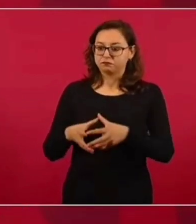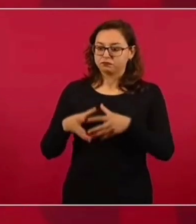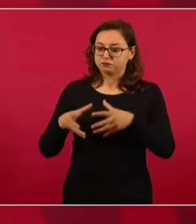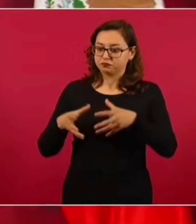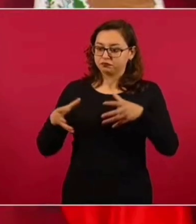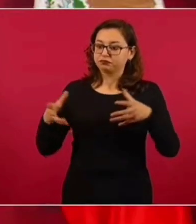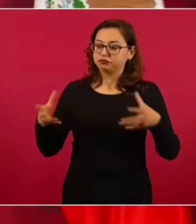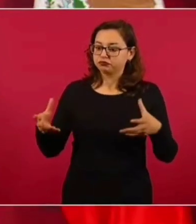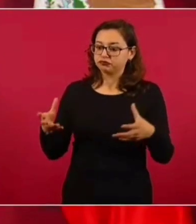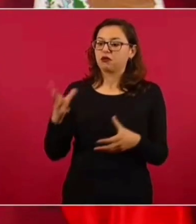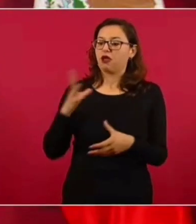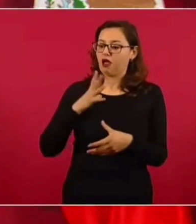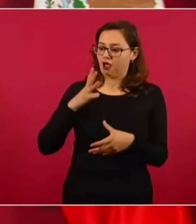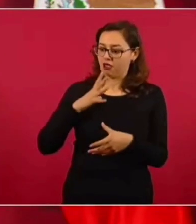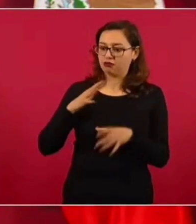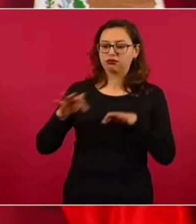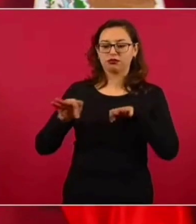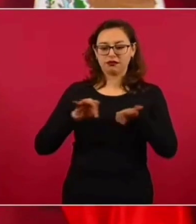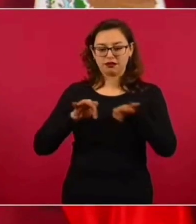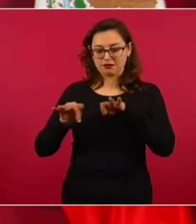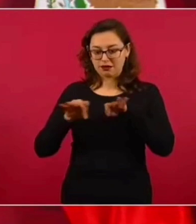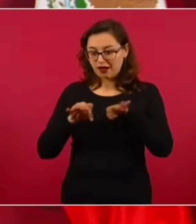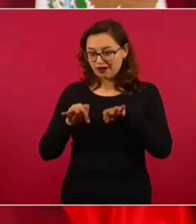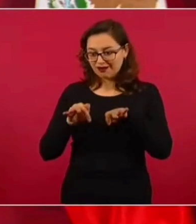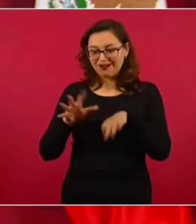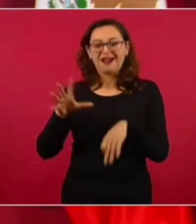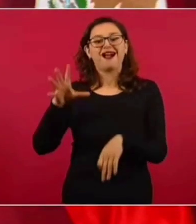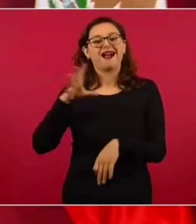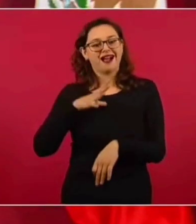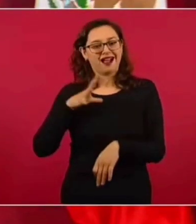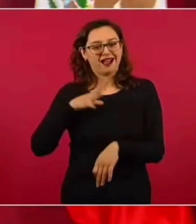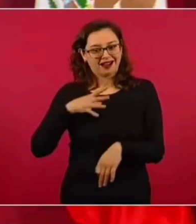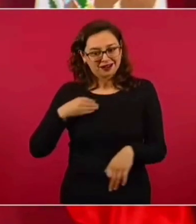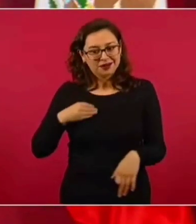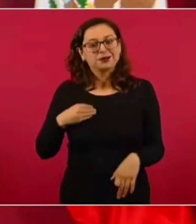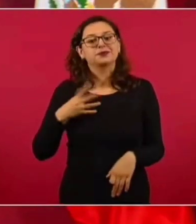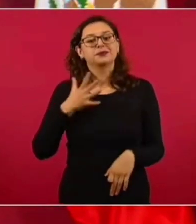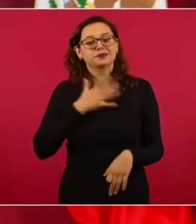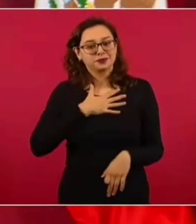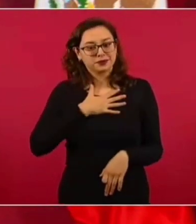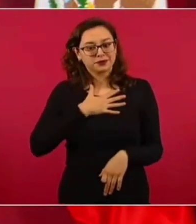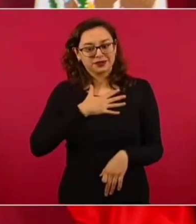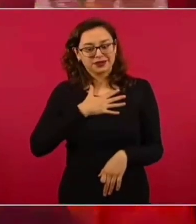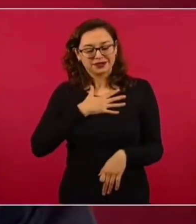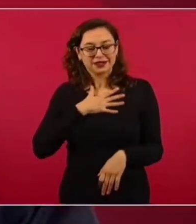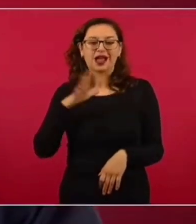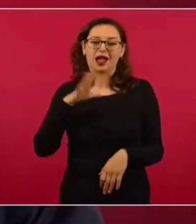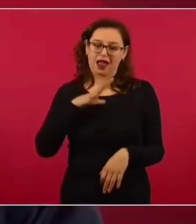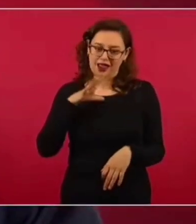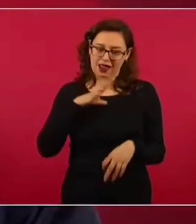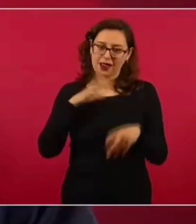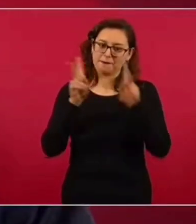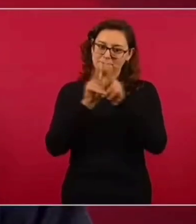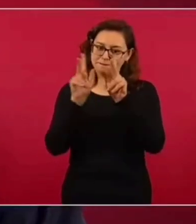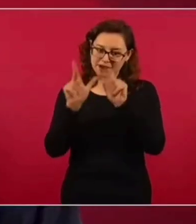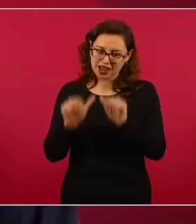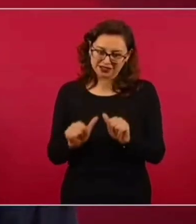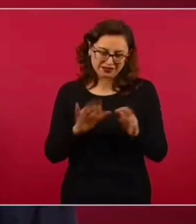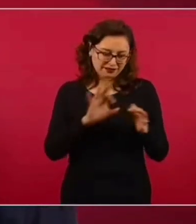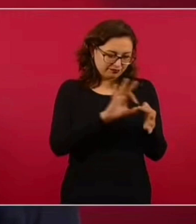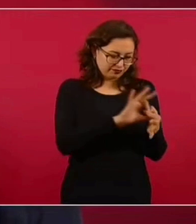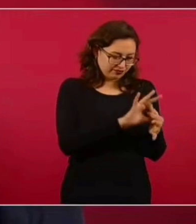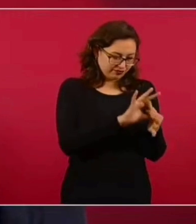empleos, si hay empleos, hay bienestar, si hay bienestar, hay paz, hay tranquilidad,